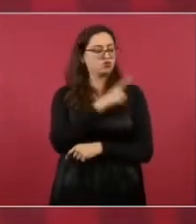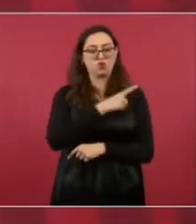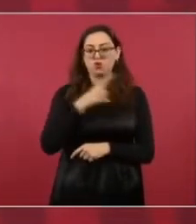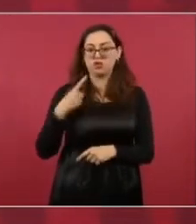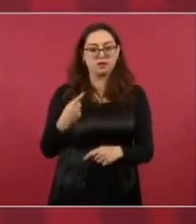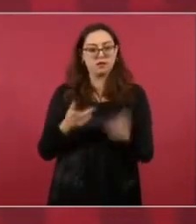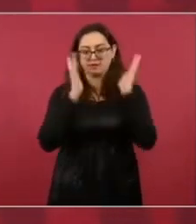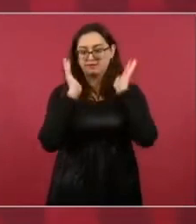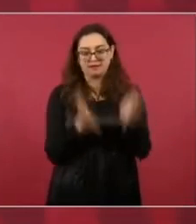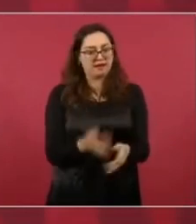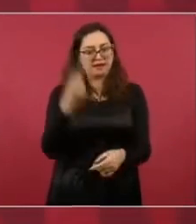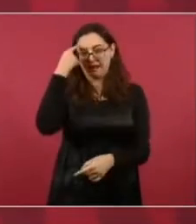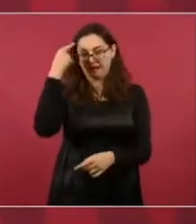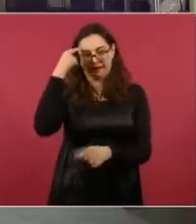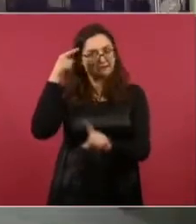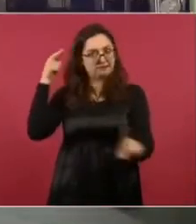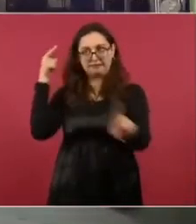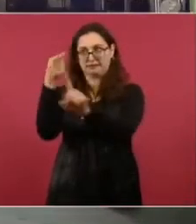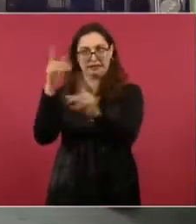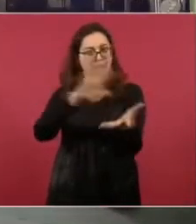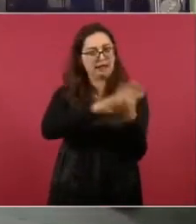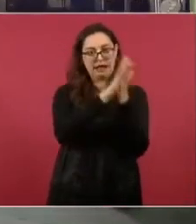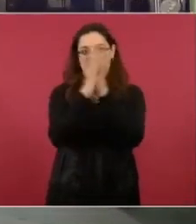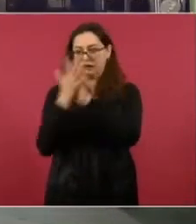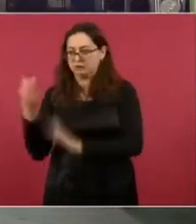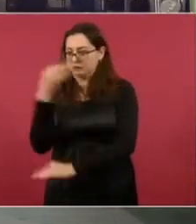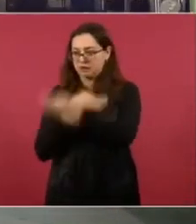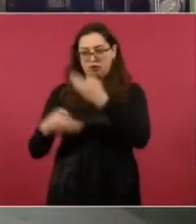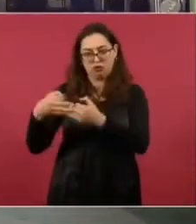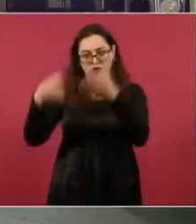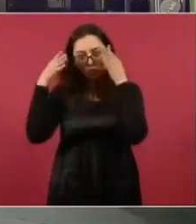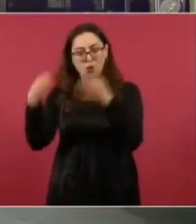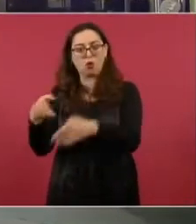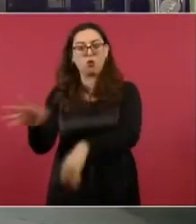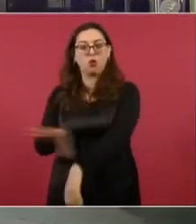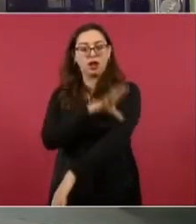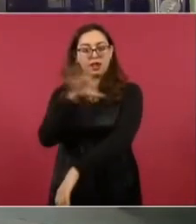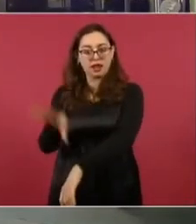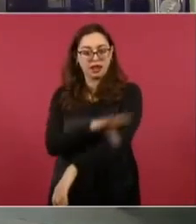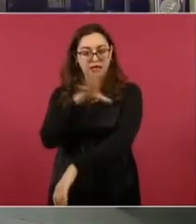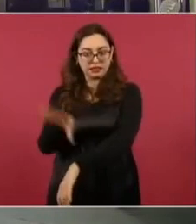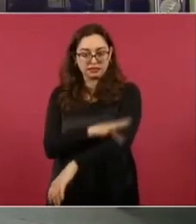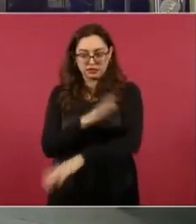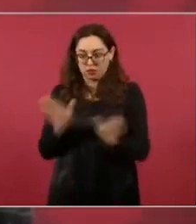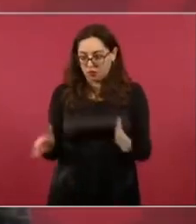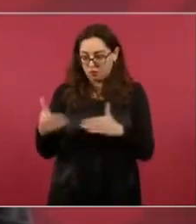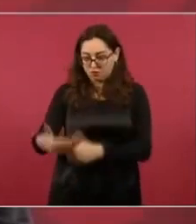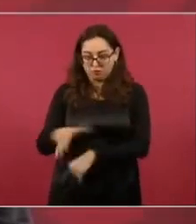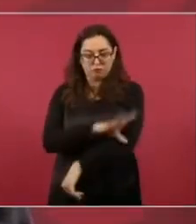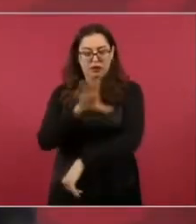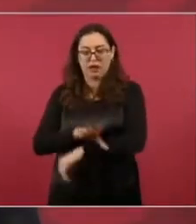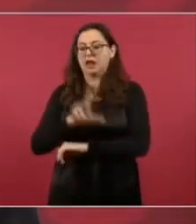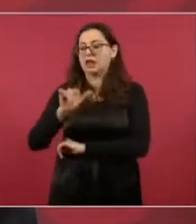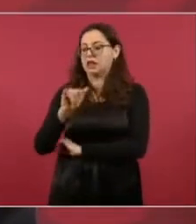Todo está pensado en que va a ser eléctrico y todo va a estar pensado en las baterías y en el